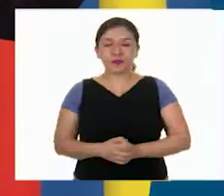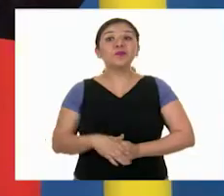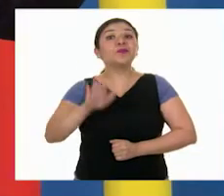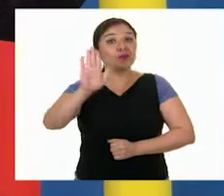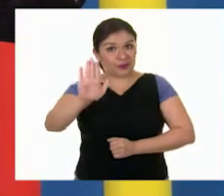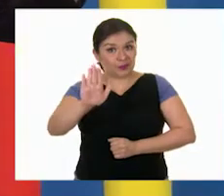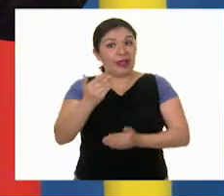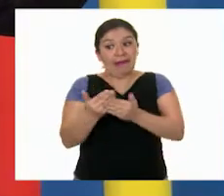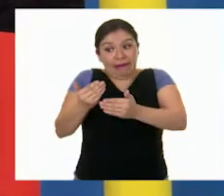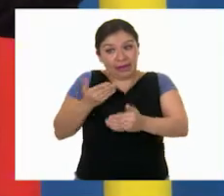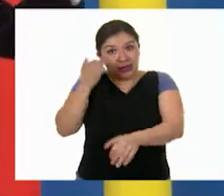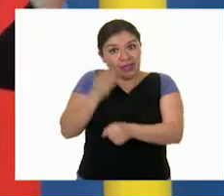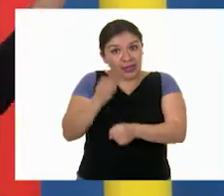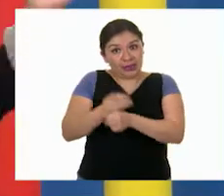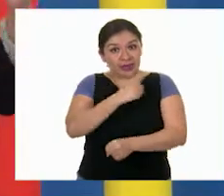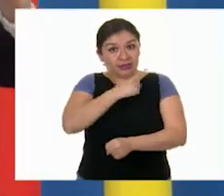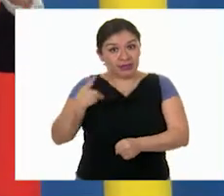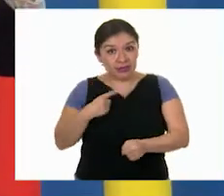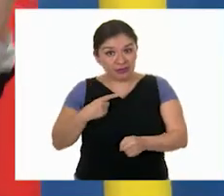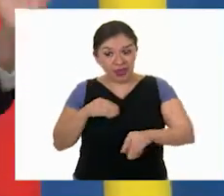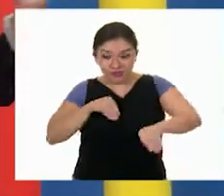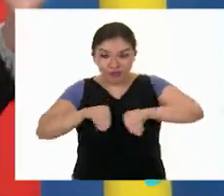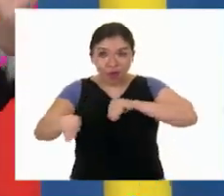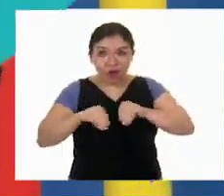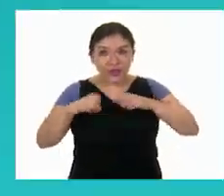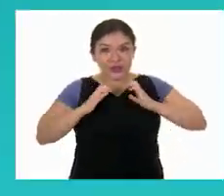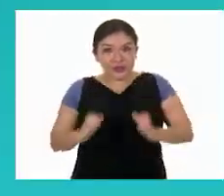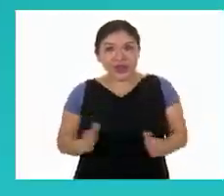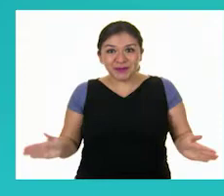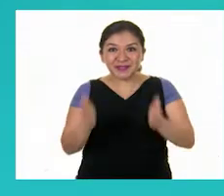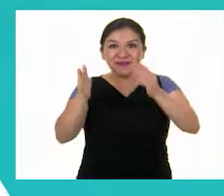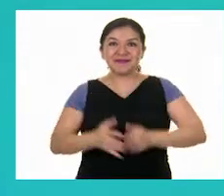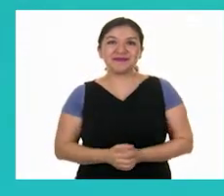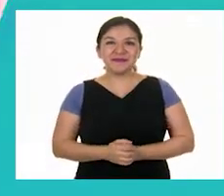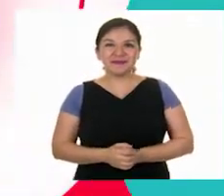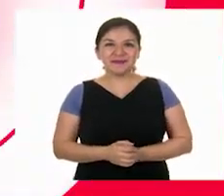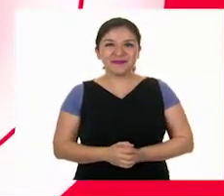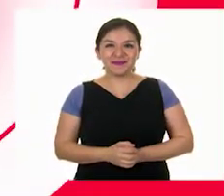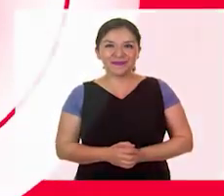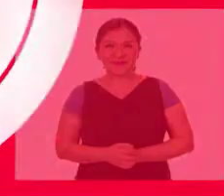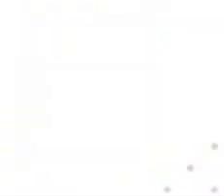Pero antes, a movernos un poco.